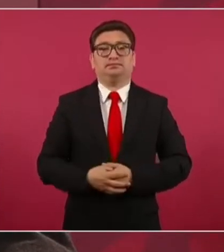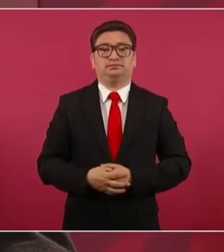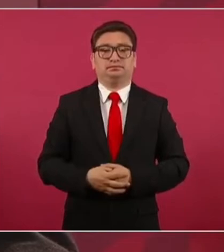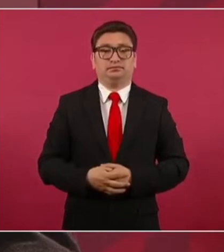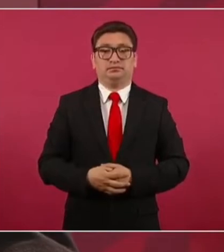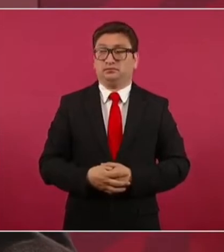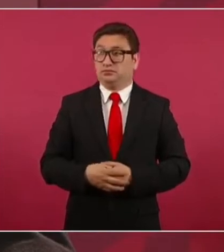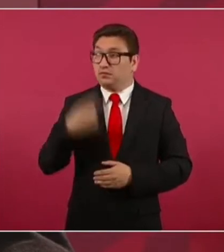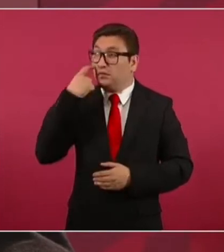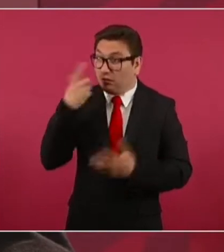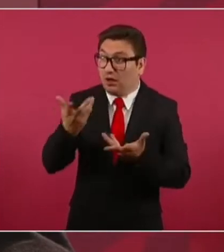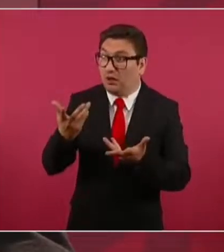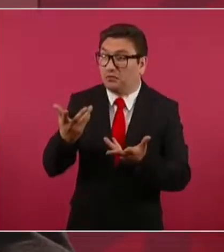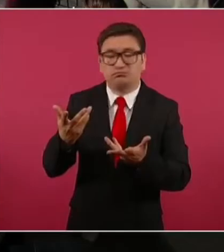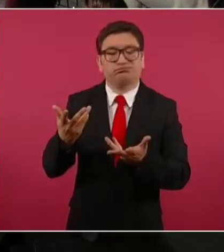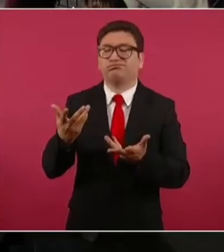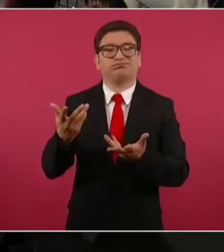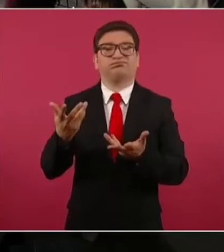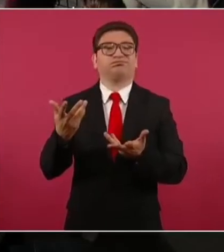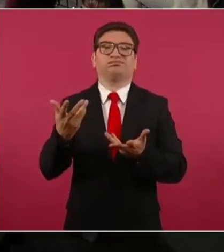No se hace nada.